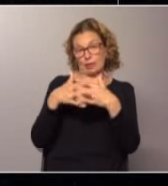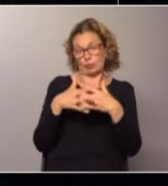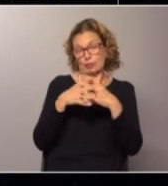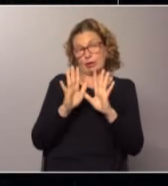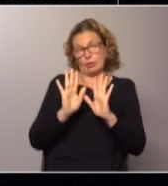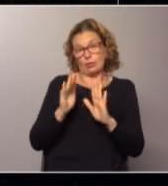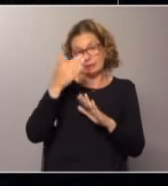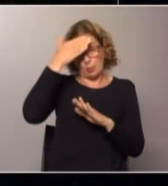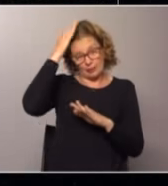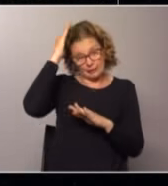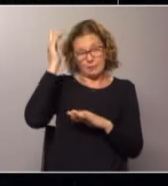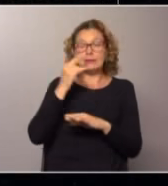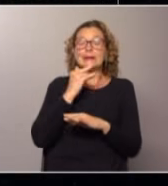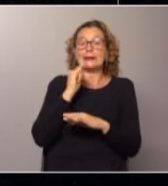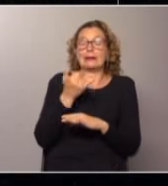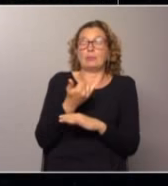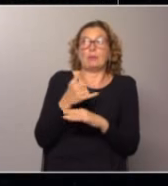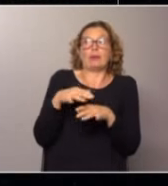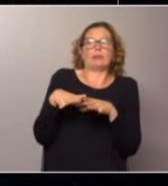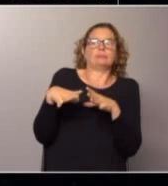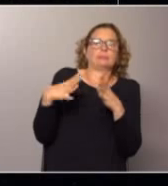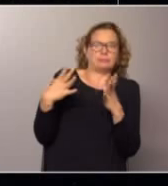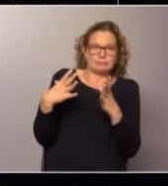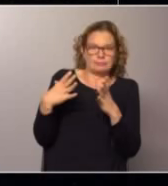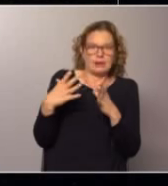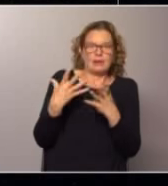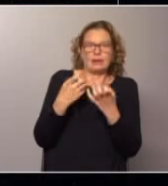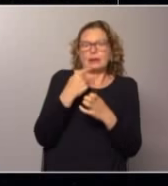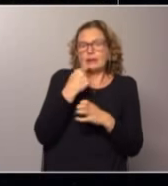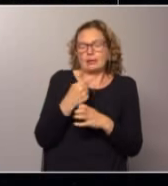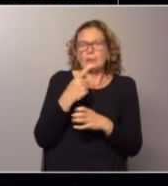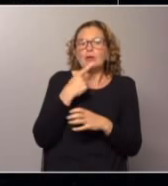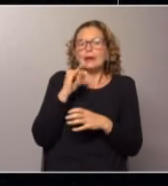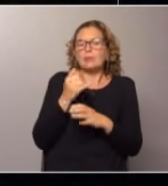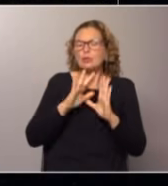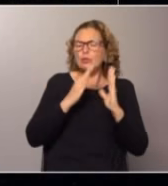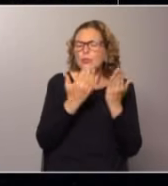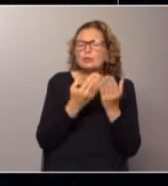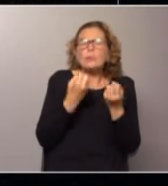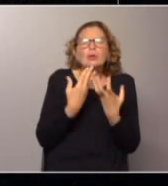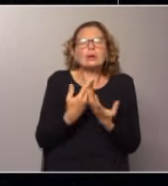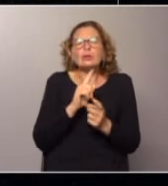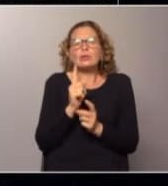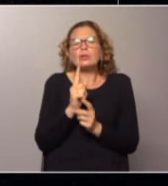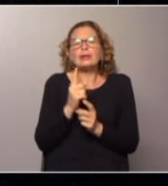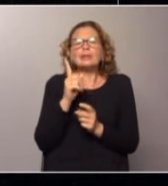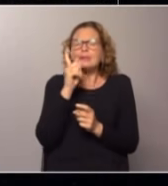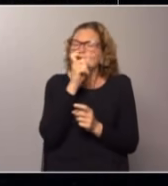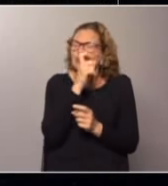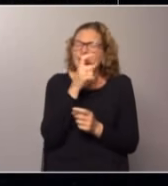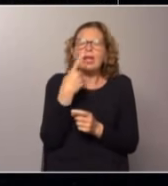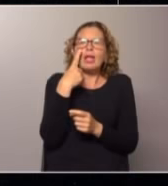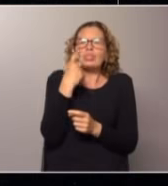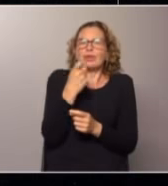en donald trump el ejemplo más obsceno si se quiere de esto pero hay ejemplos en todo el mundo y porque nos es tan difícil leer